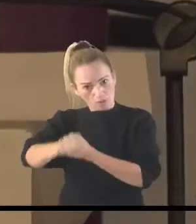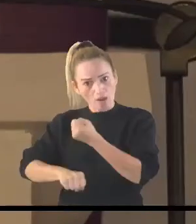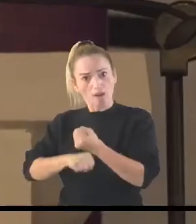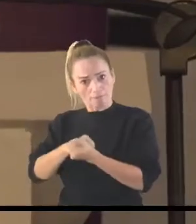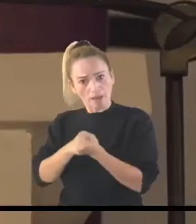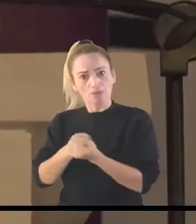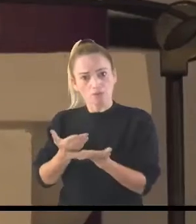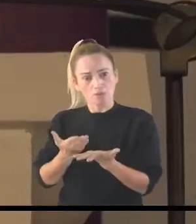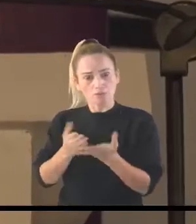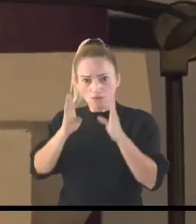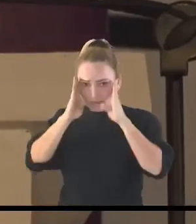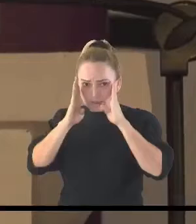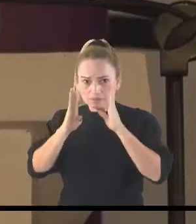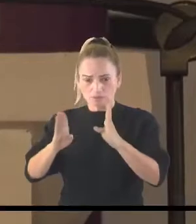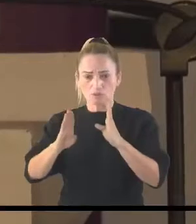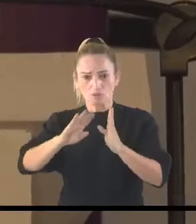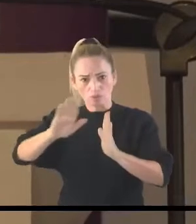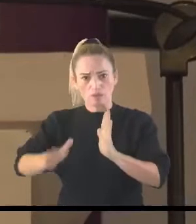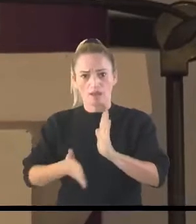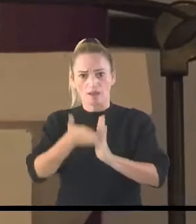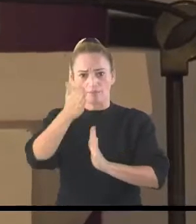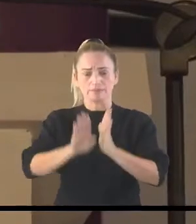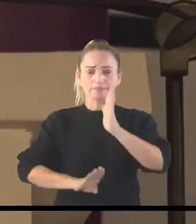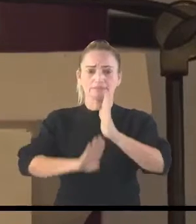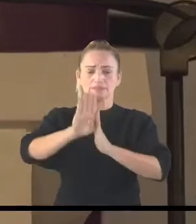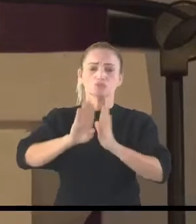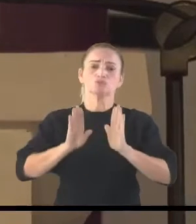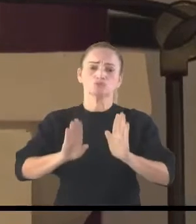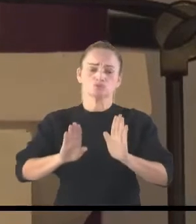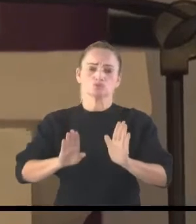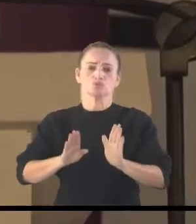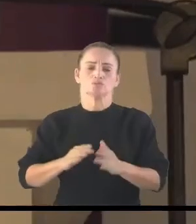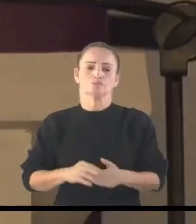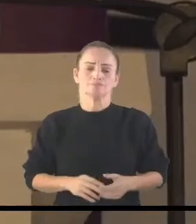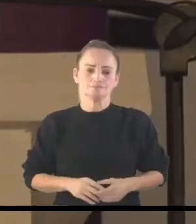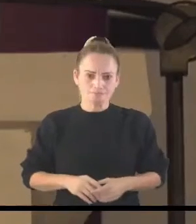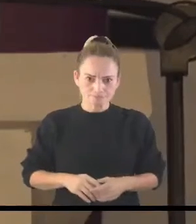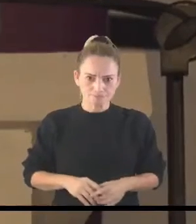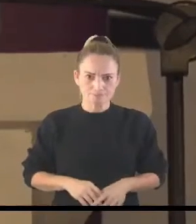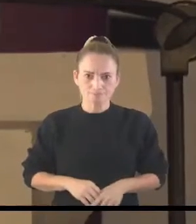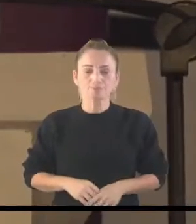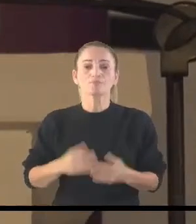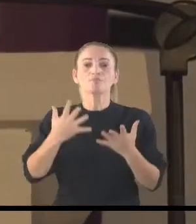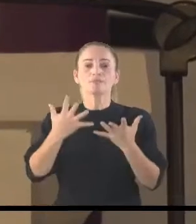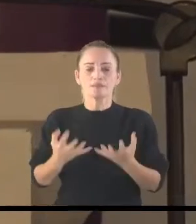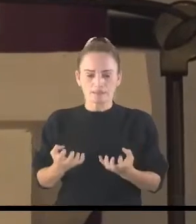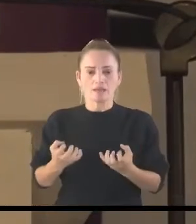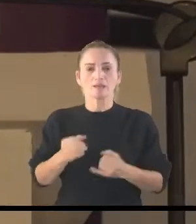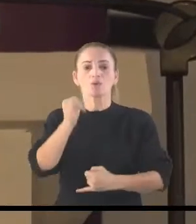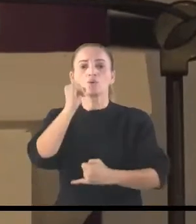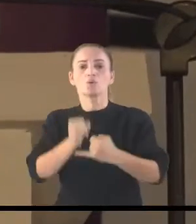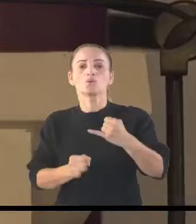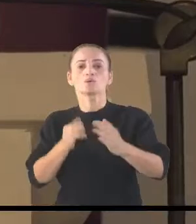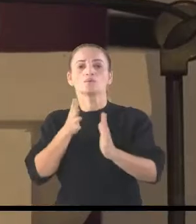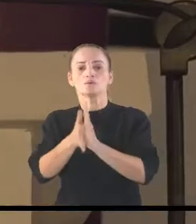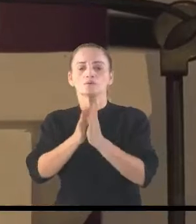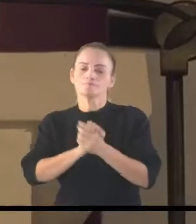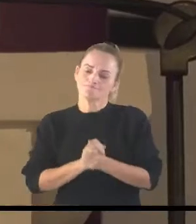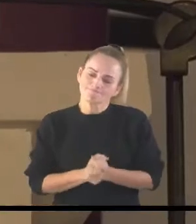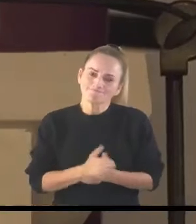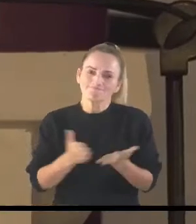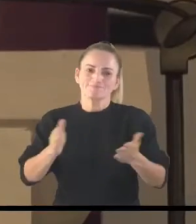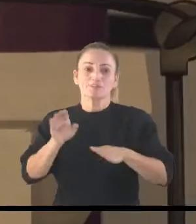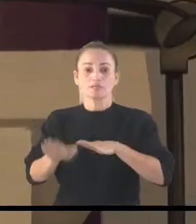se pueda atender y avanzar en el desarrollo de estas comunidades. Quiero por último saludar a